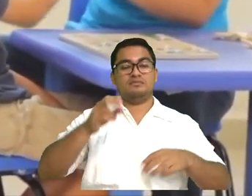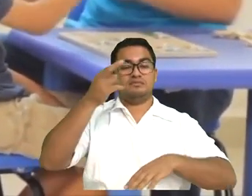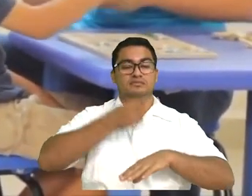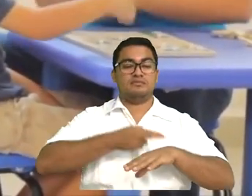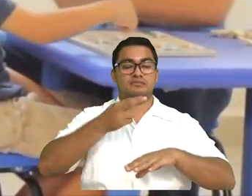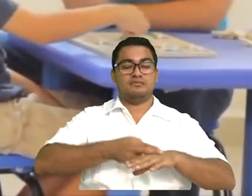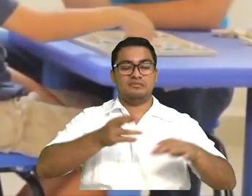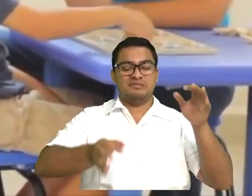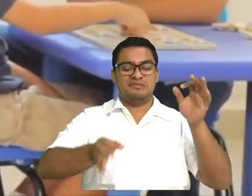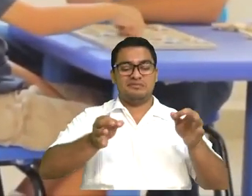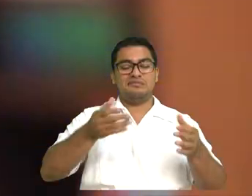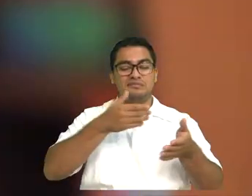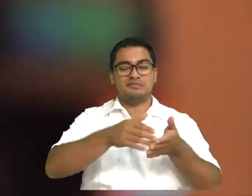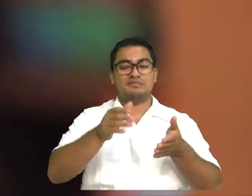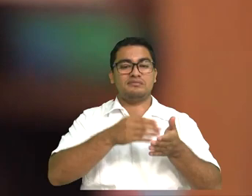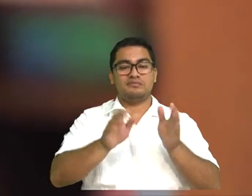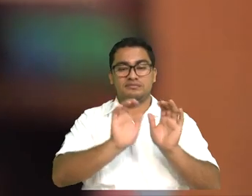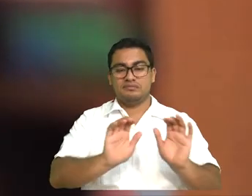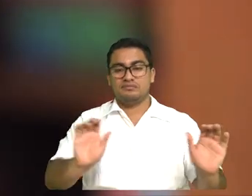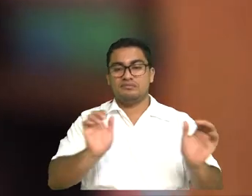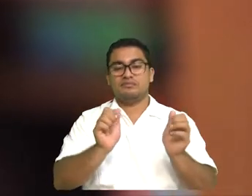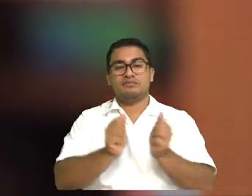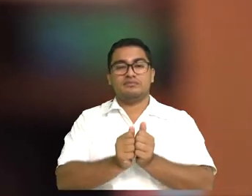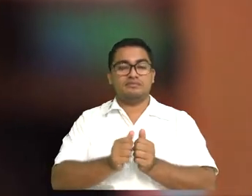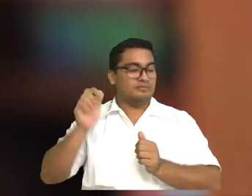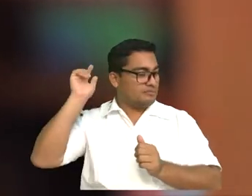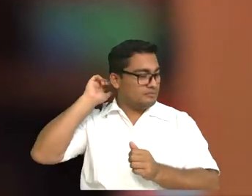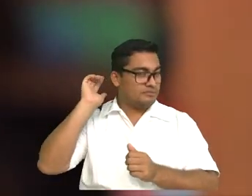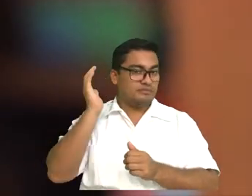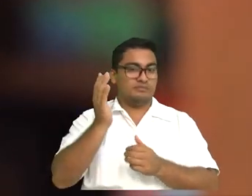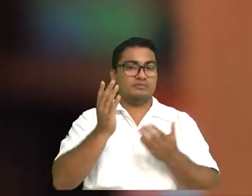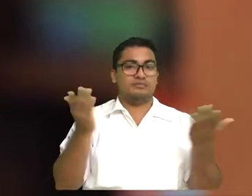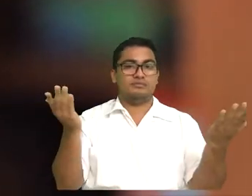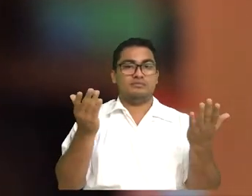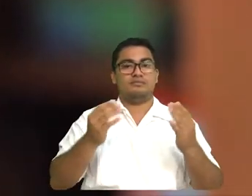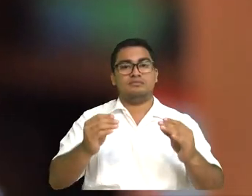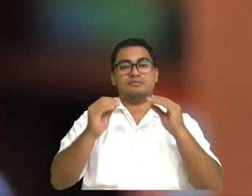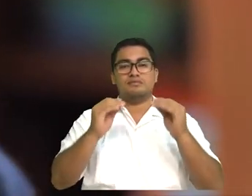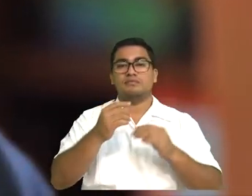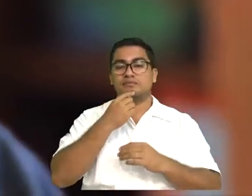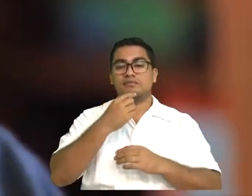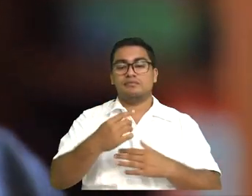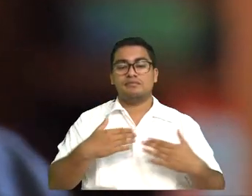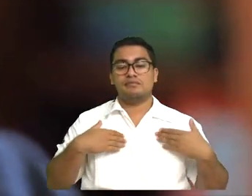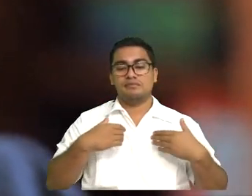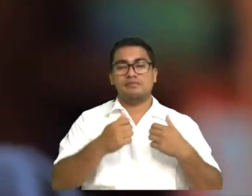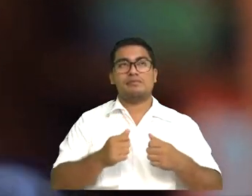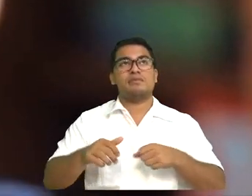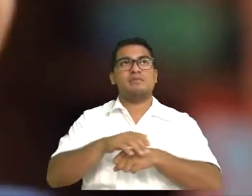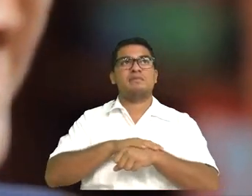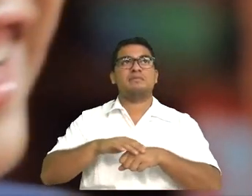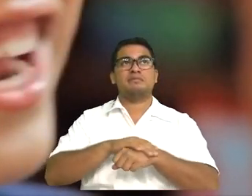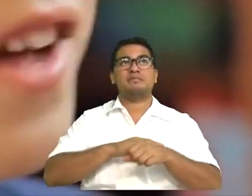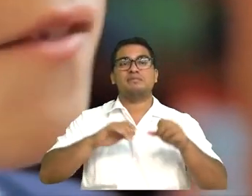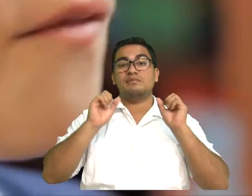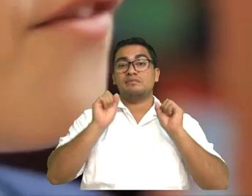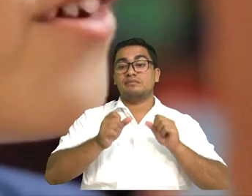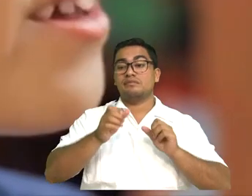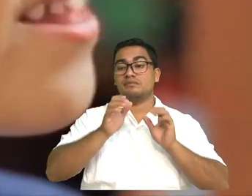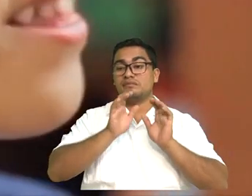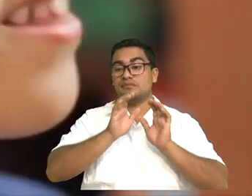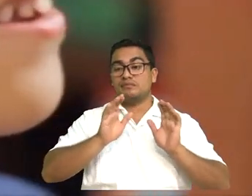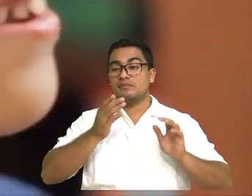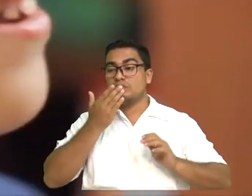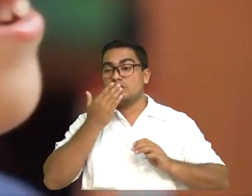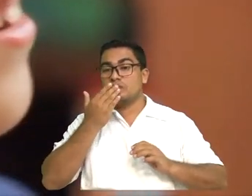que facilita el acceso de la niñez con autismo a nuestro sistema educativo y de salud. Esto permite su sano crecimiento y